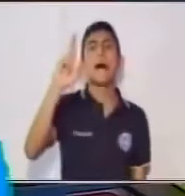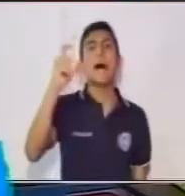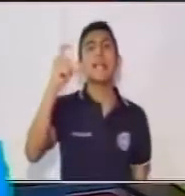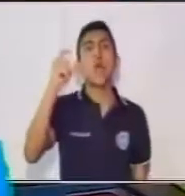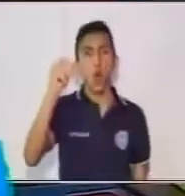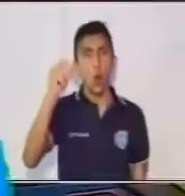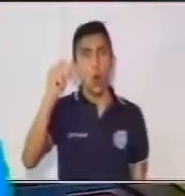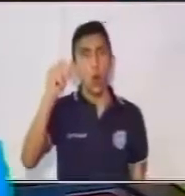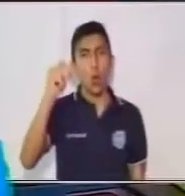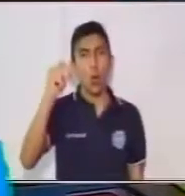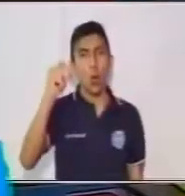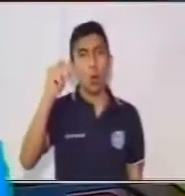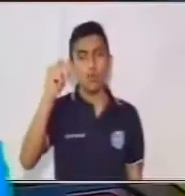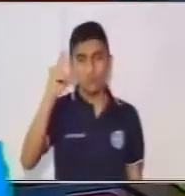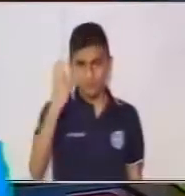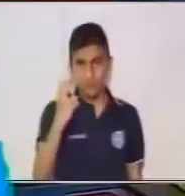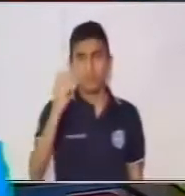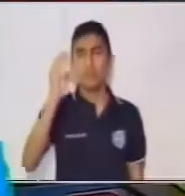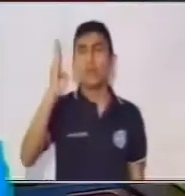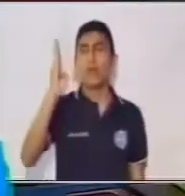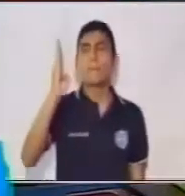barco. Nuevamente,